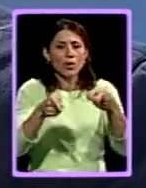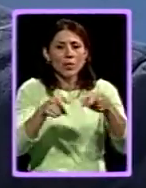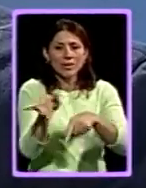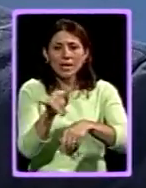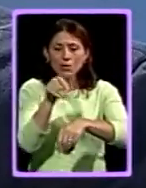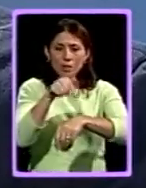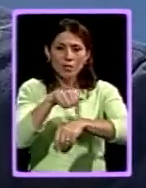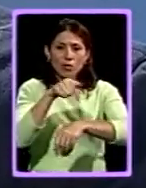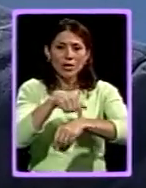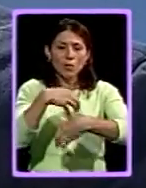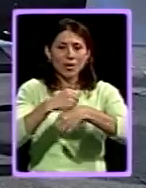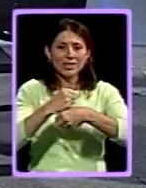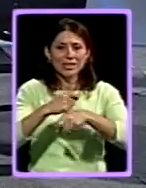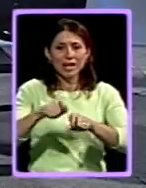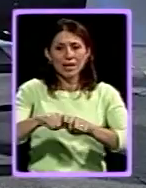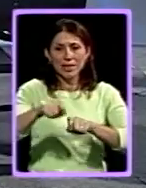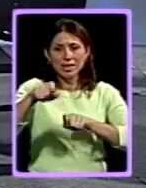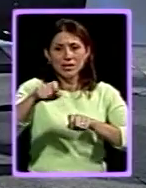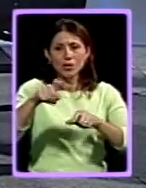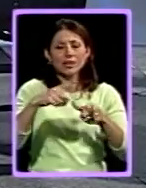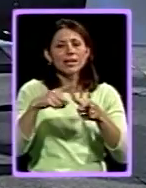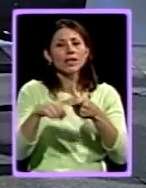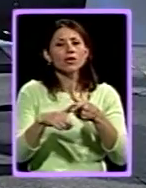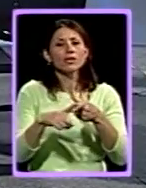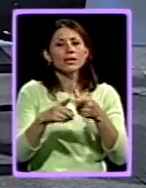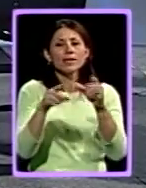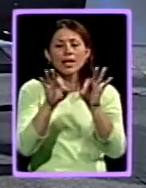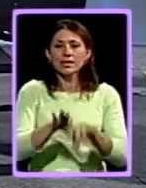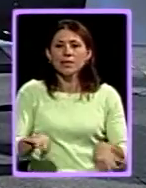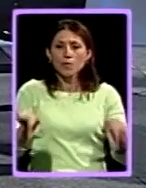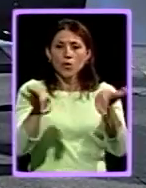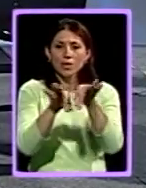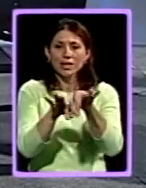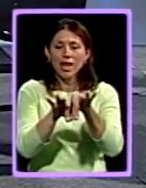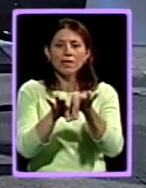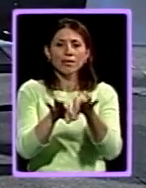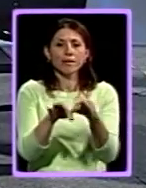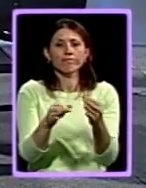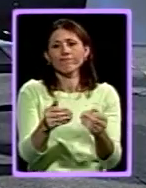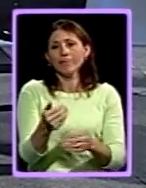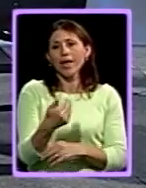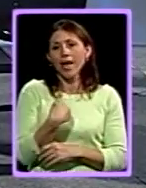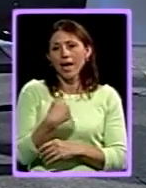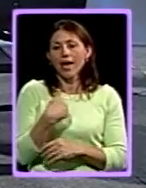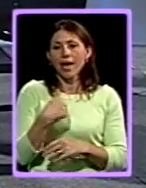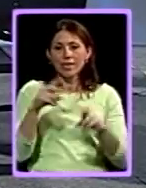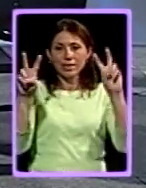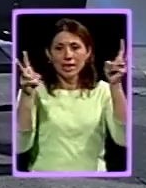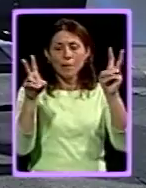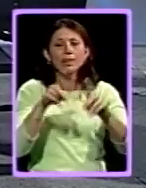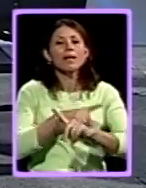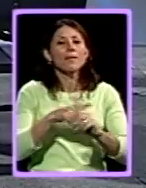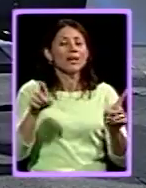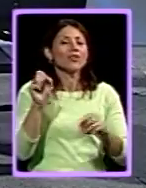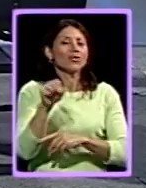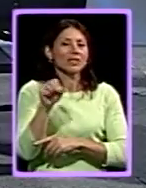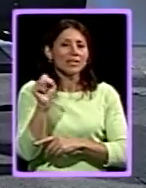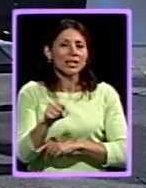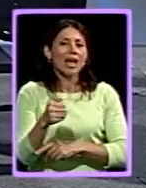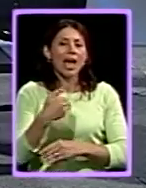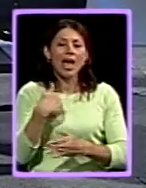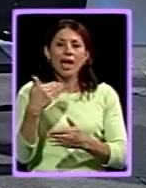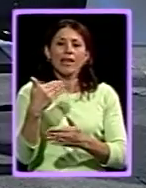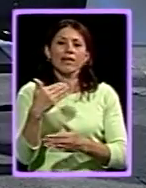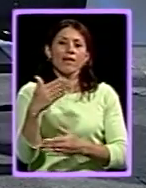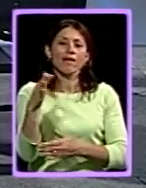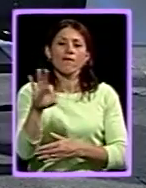tiempo que se hacían las mediciones, ¿verdad? Entonces, es importante que hubo temas, pero sí hay indicaciones en las mediciones